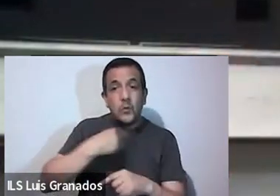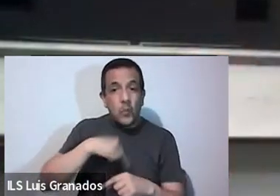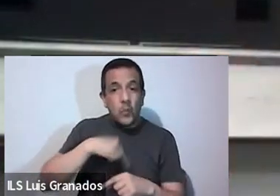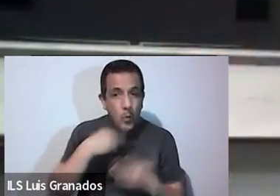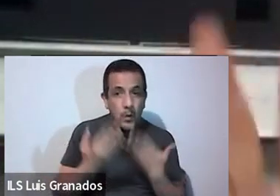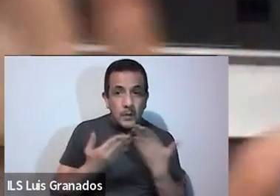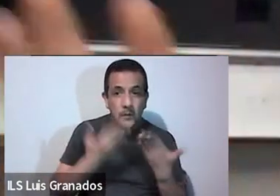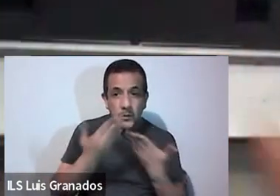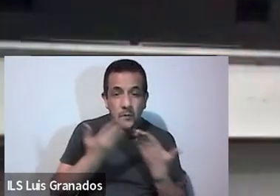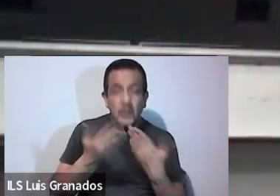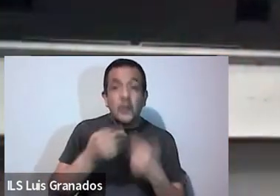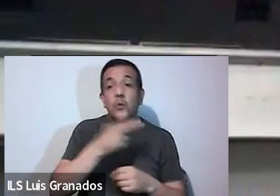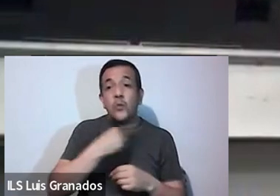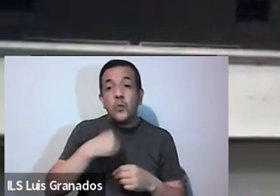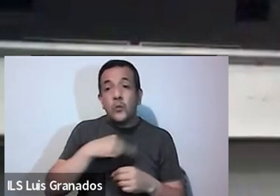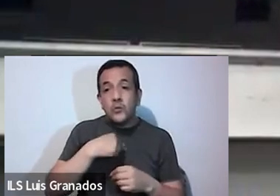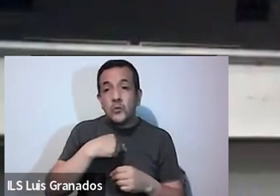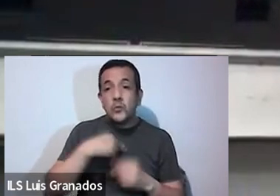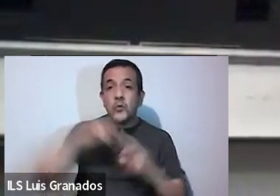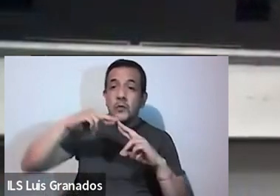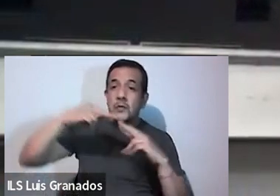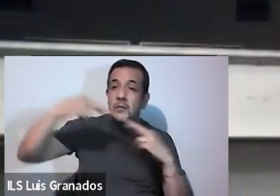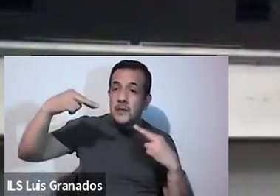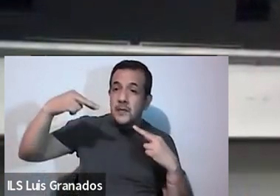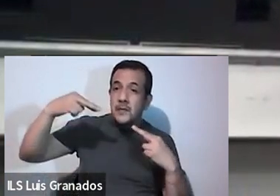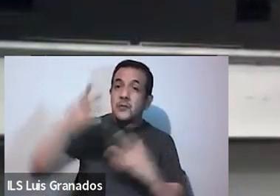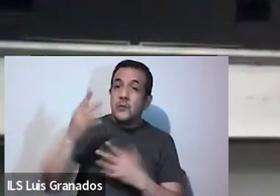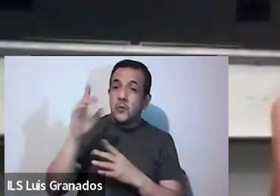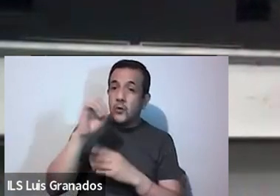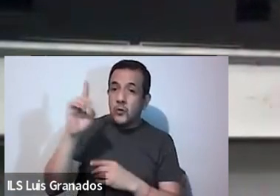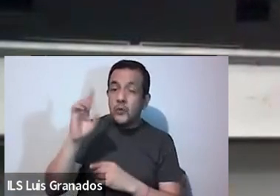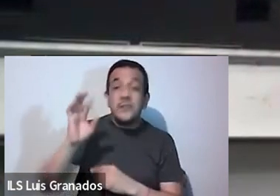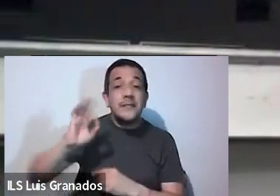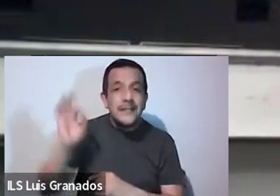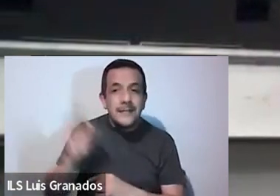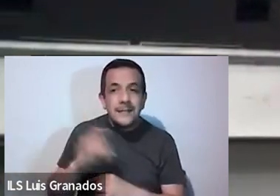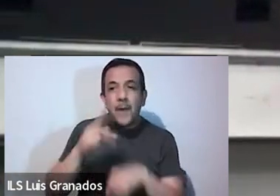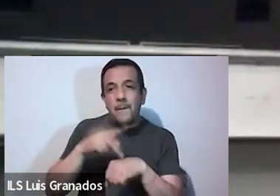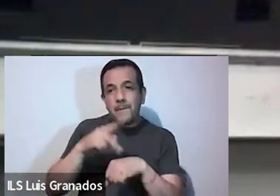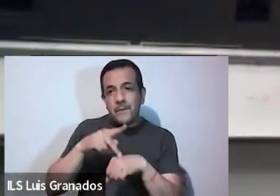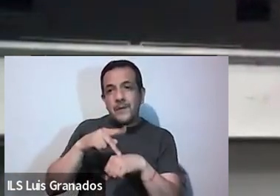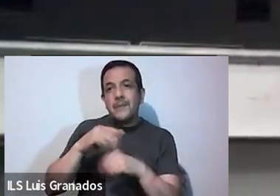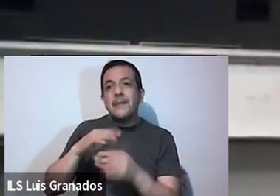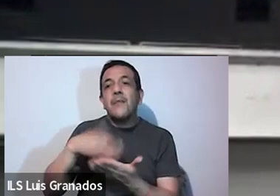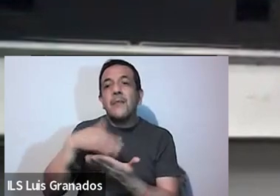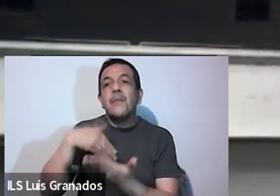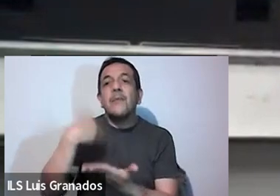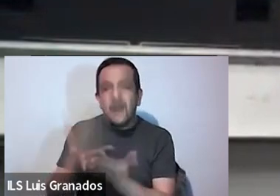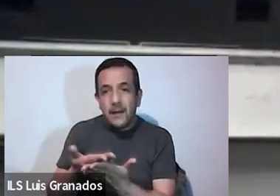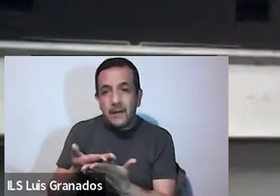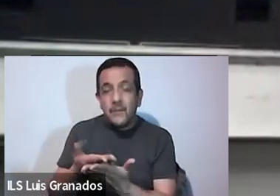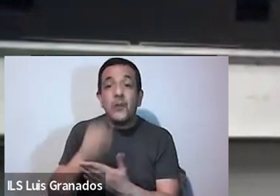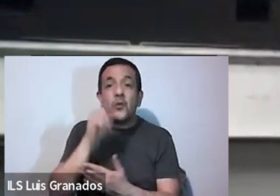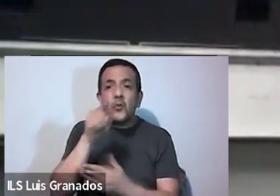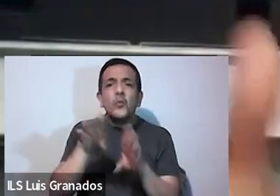nuestra relación con el Señor, sea más de piedra de tropiezo. Y yo te pregunto, ¿cómo te estás comportando al día de hoy?